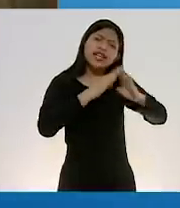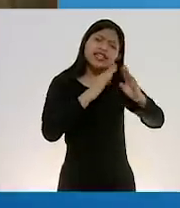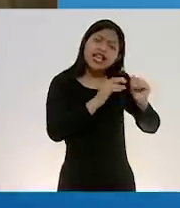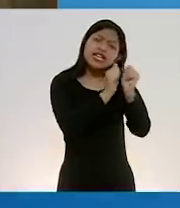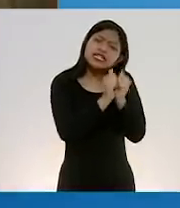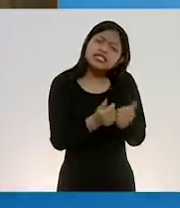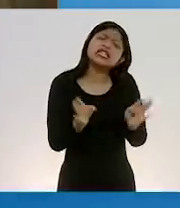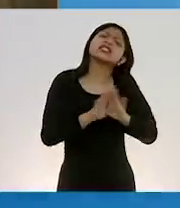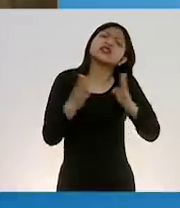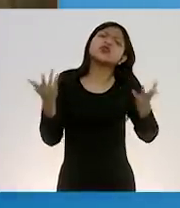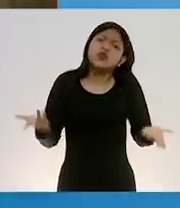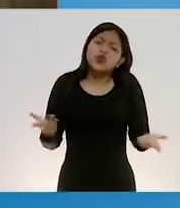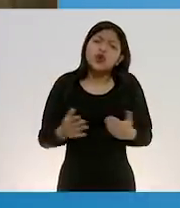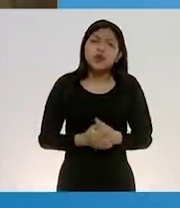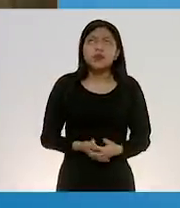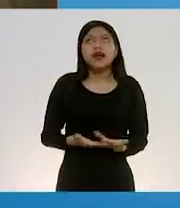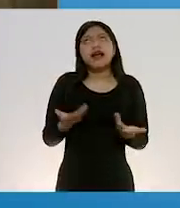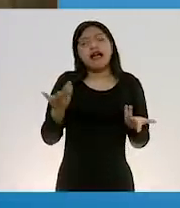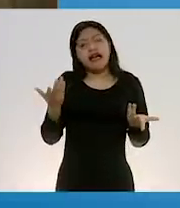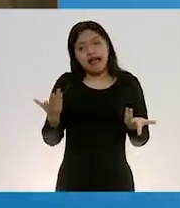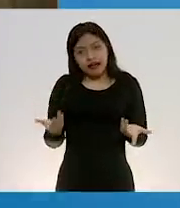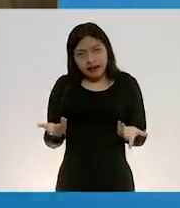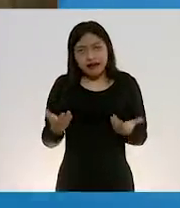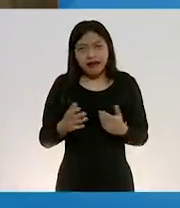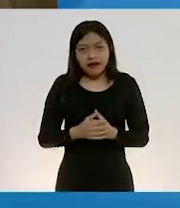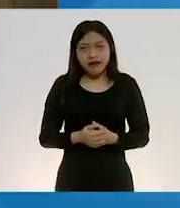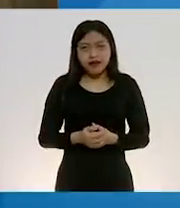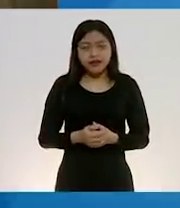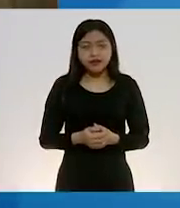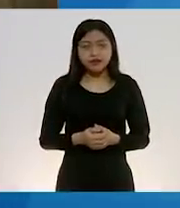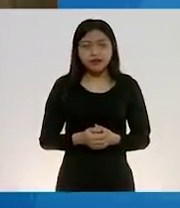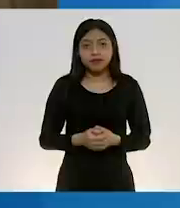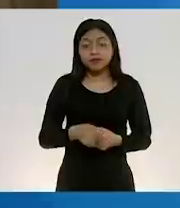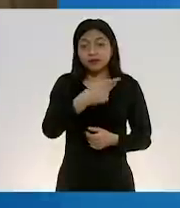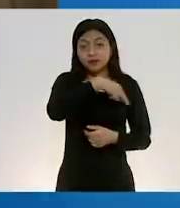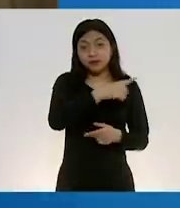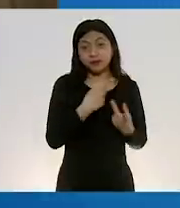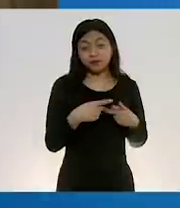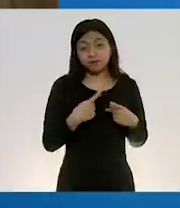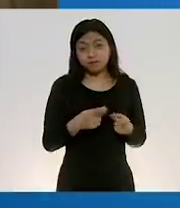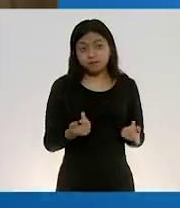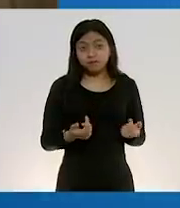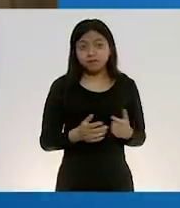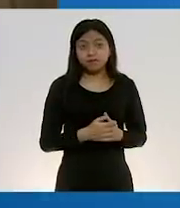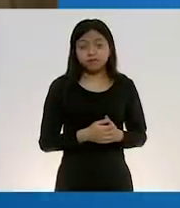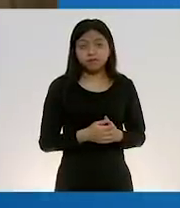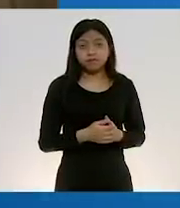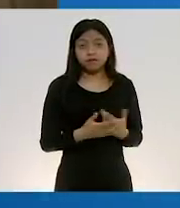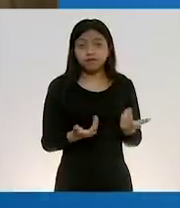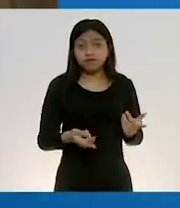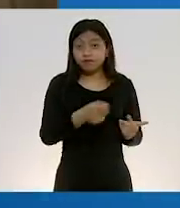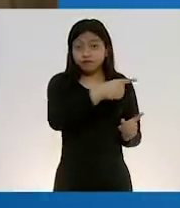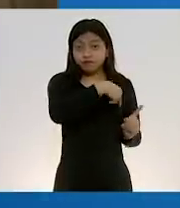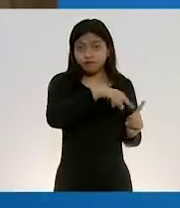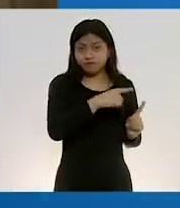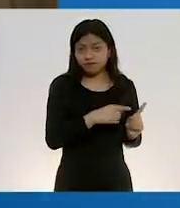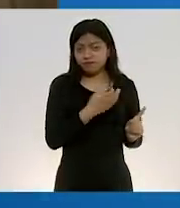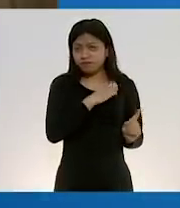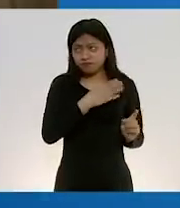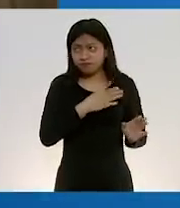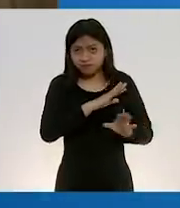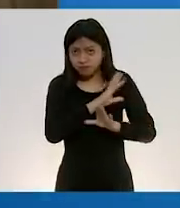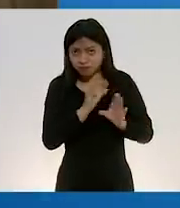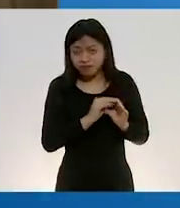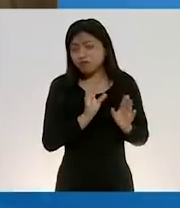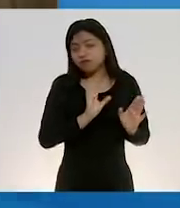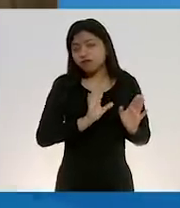gente? Los oidores, los regidores, la gente encumbrada, que no son todos los españoles,